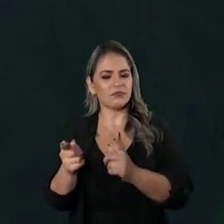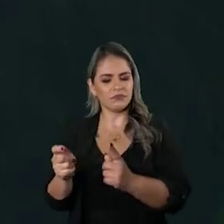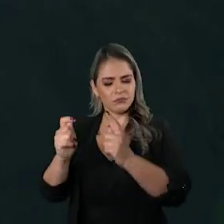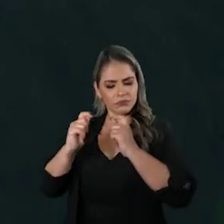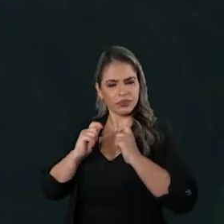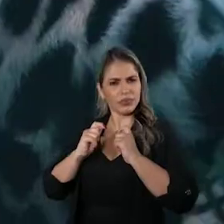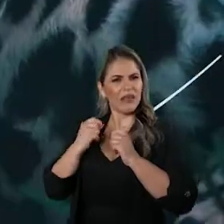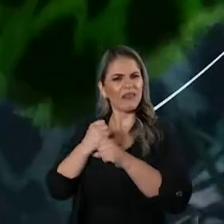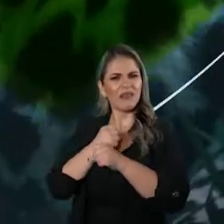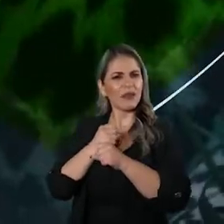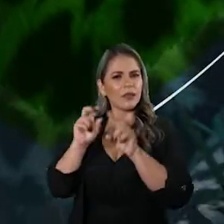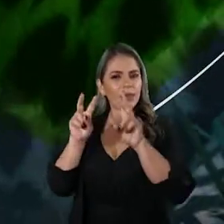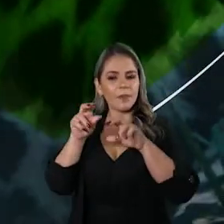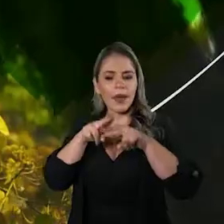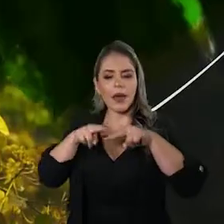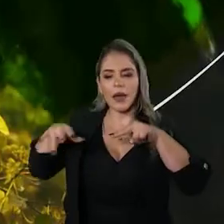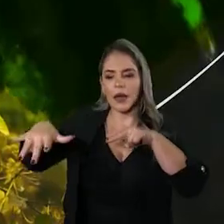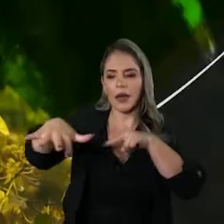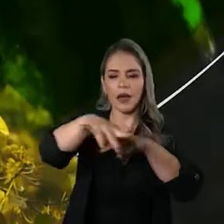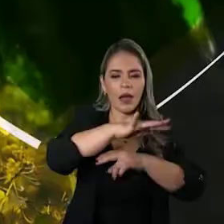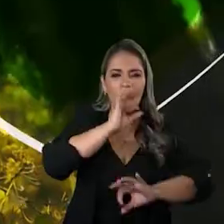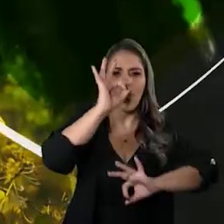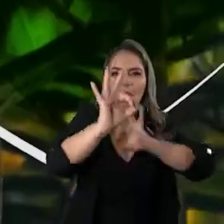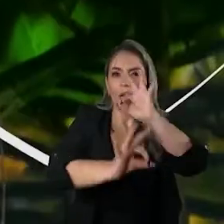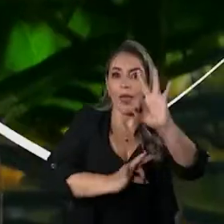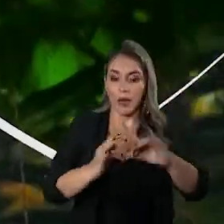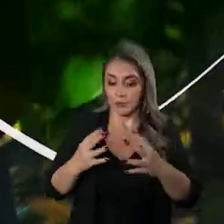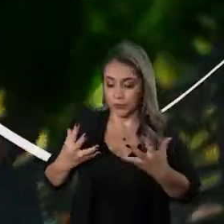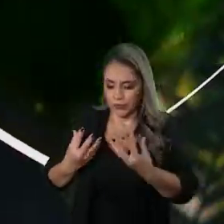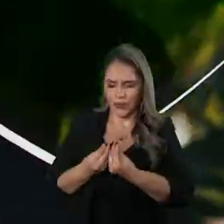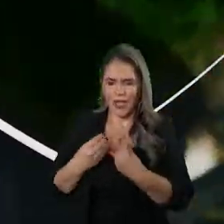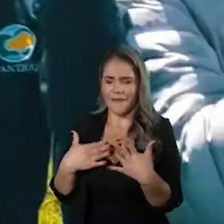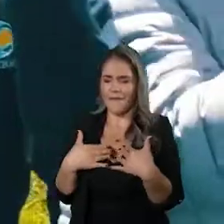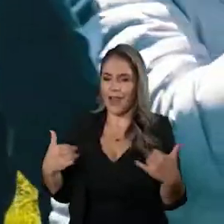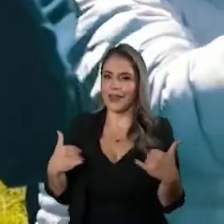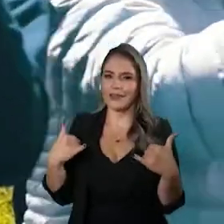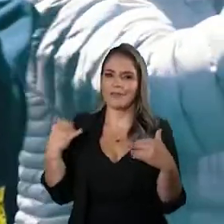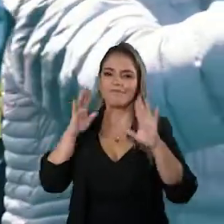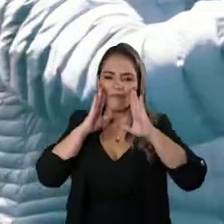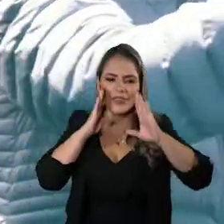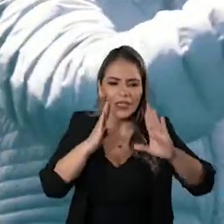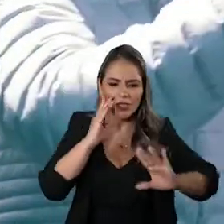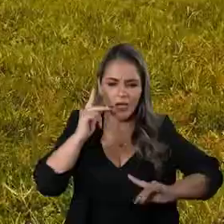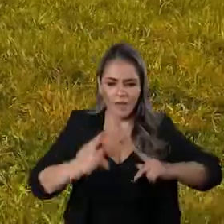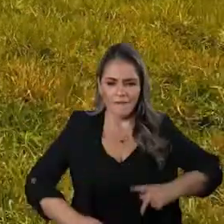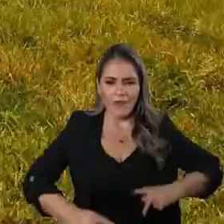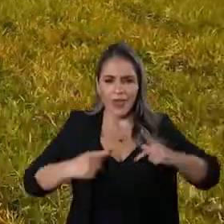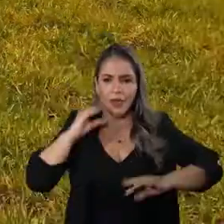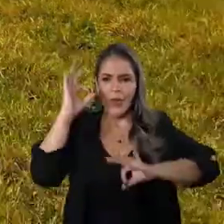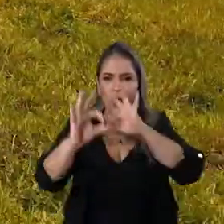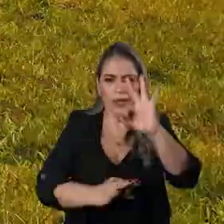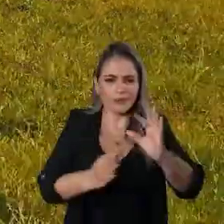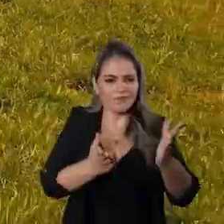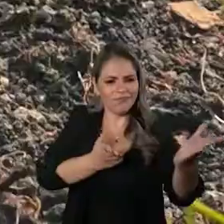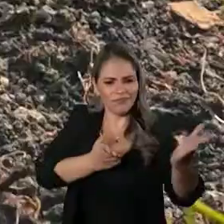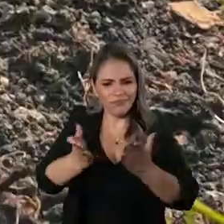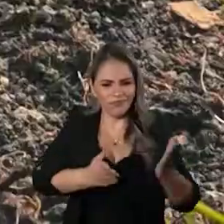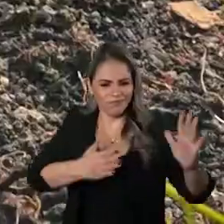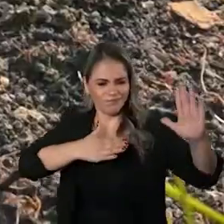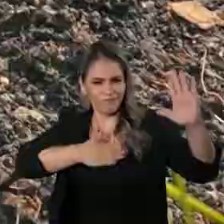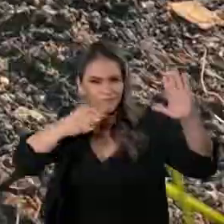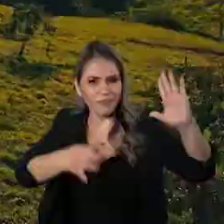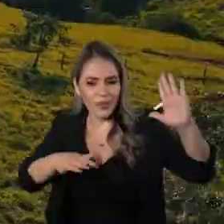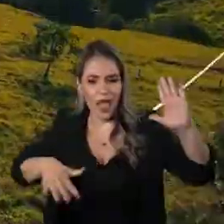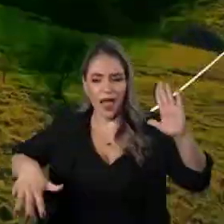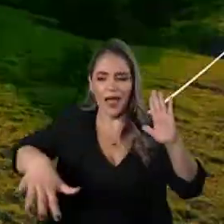nuestro medio ambiente. Trabajamos con alegría por el cuidado de la vida. Servimos con pasión para construir el territorio que